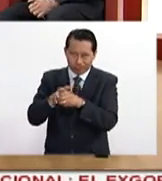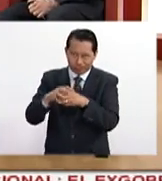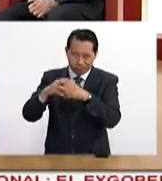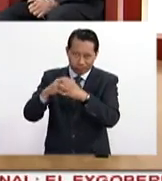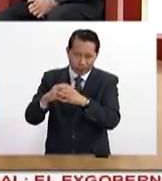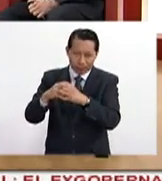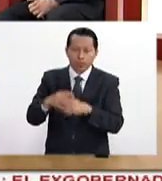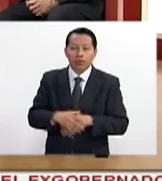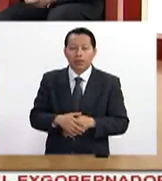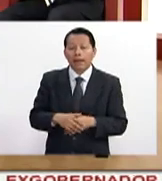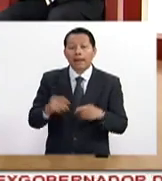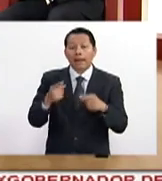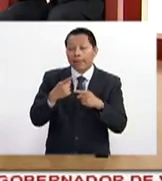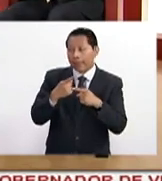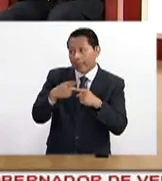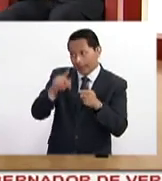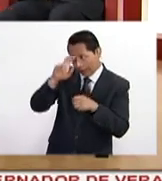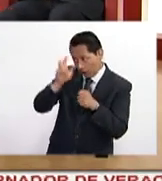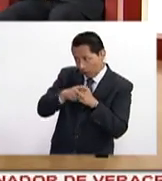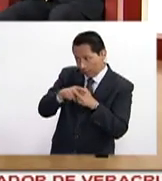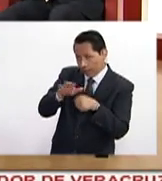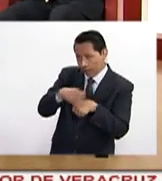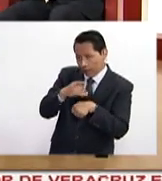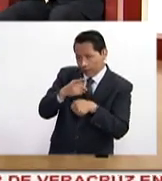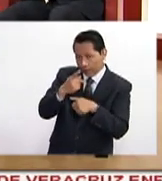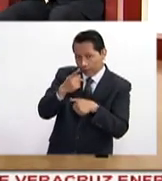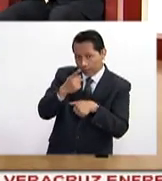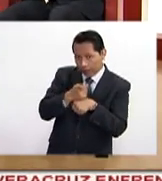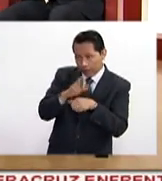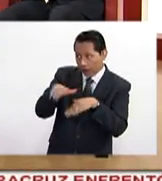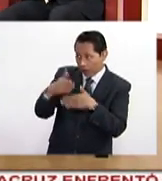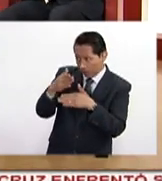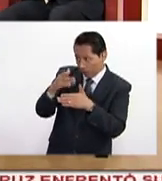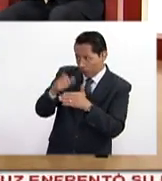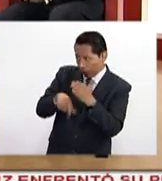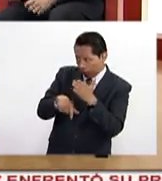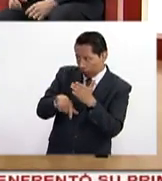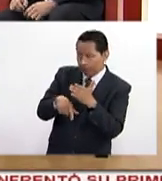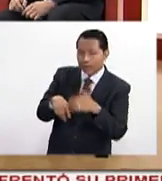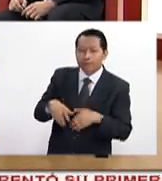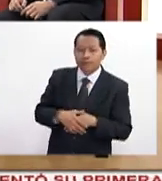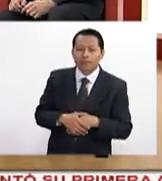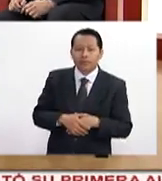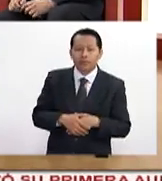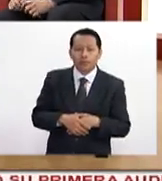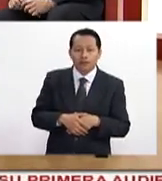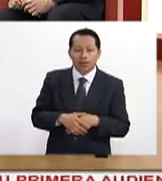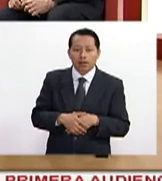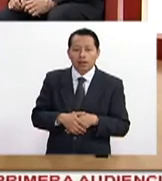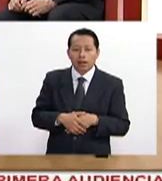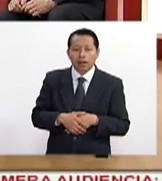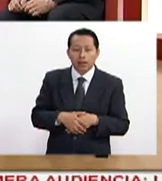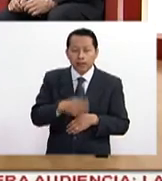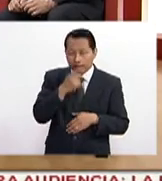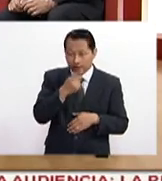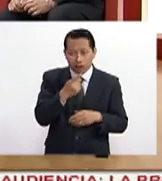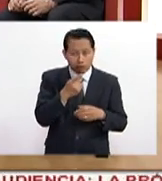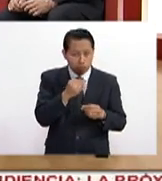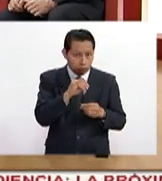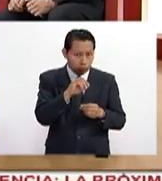los europeos, que los europeos también, ellos adquieren el chocolate de fuera. Adquieren el cacao. Muchos sí, el